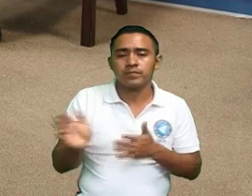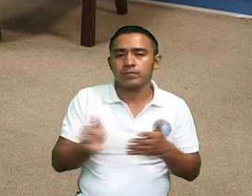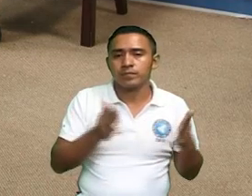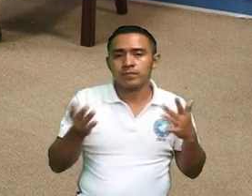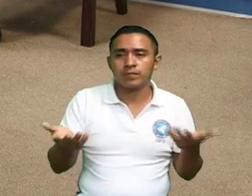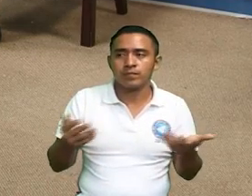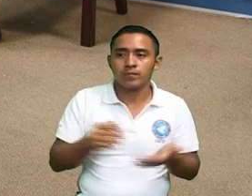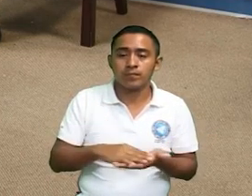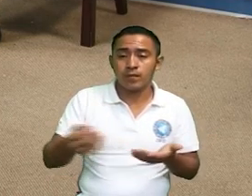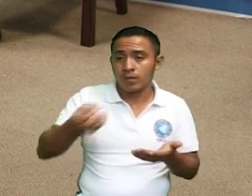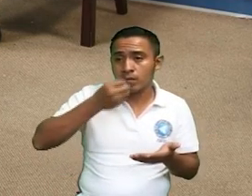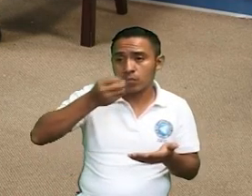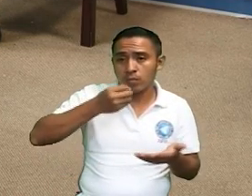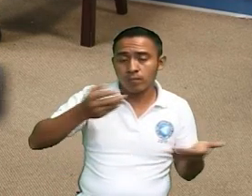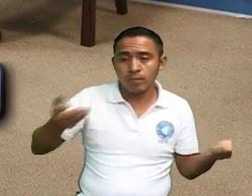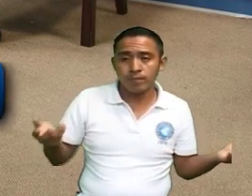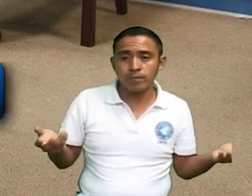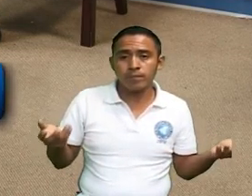es comer